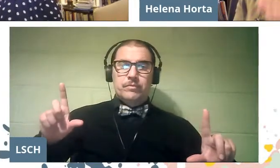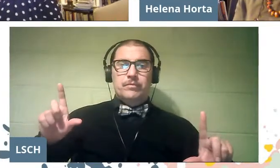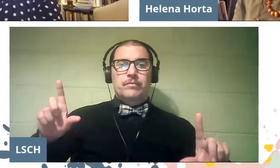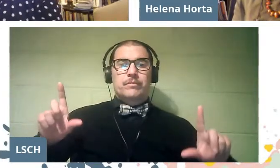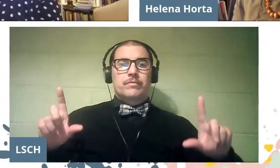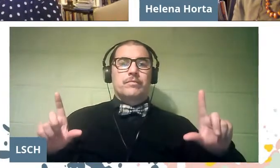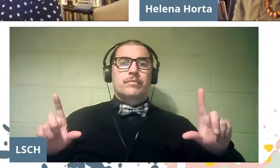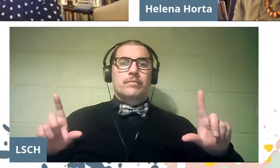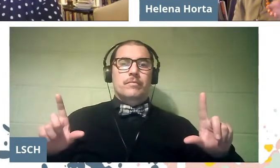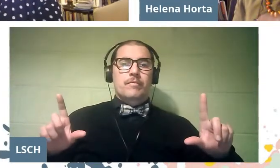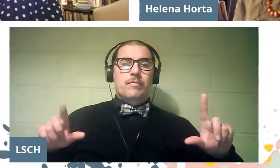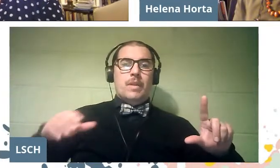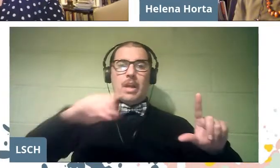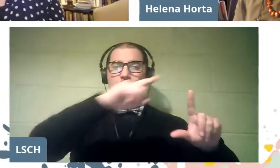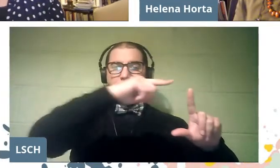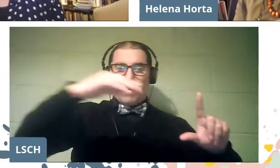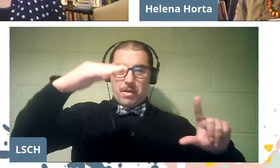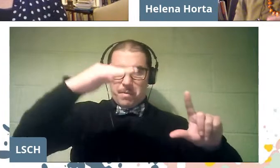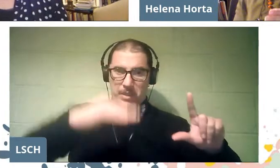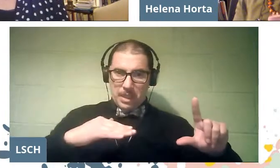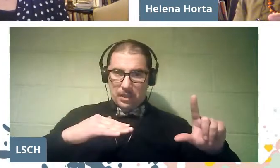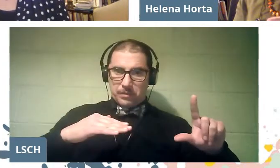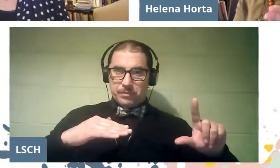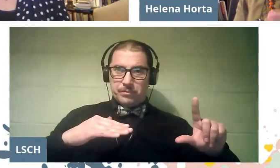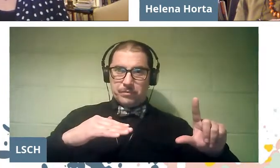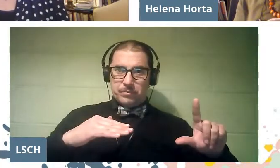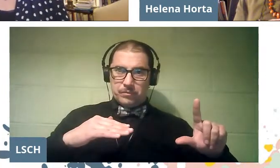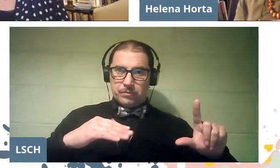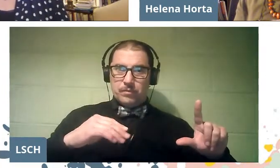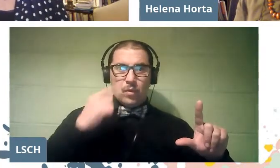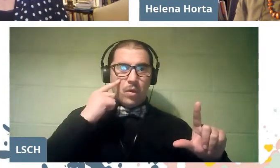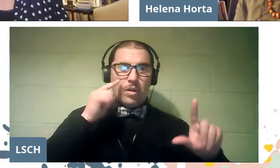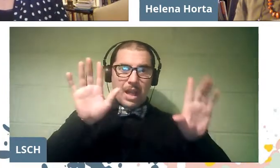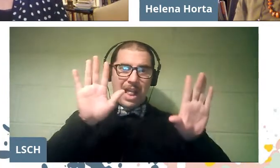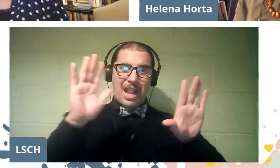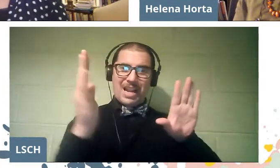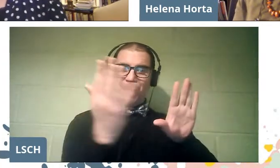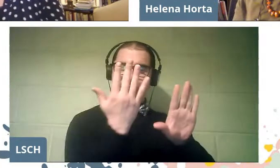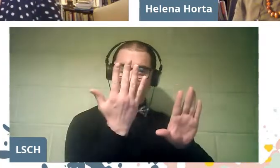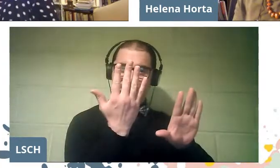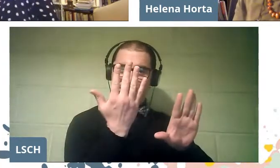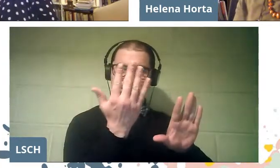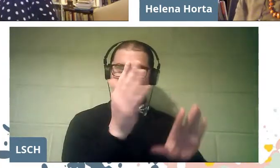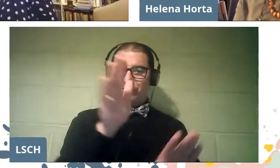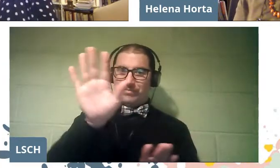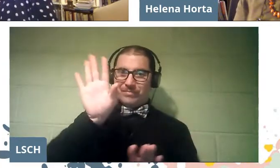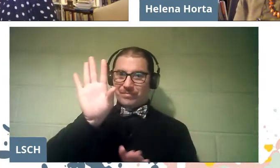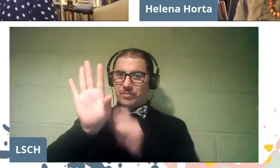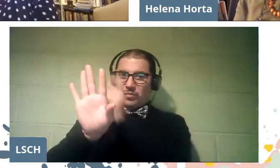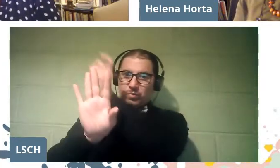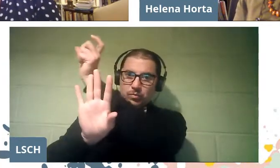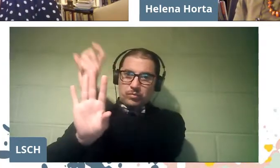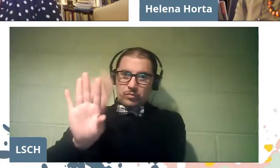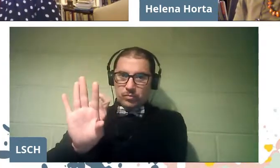la primera mitad estaba viendo el diseño totalmente invertido. Es decir,